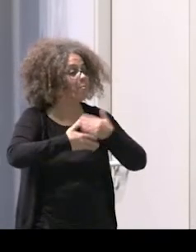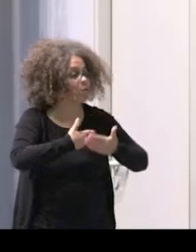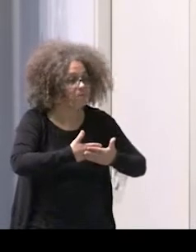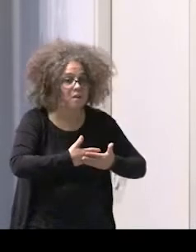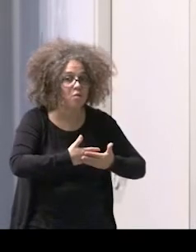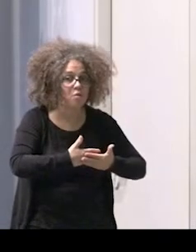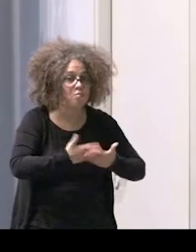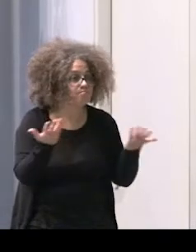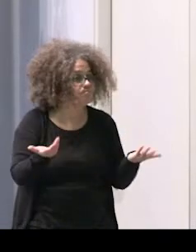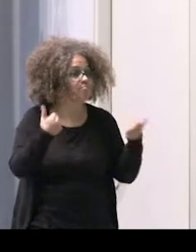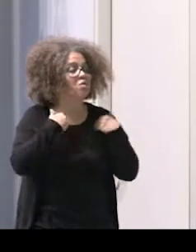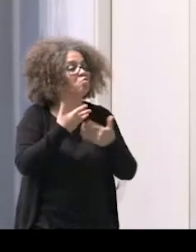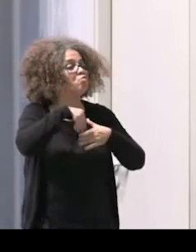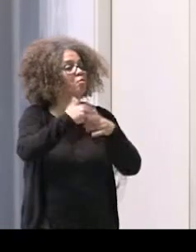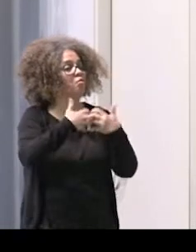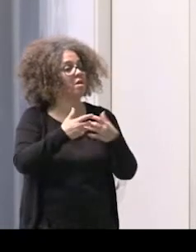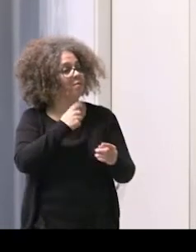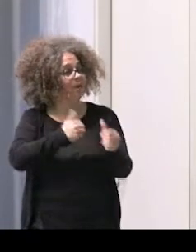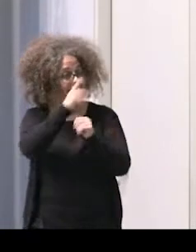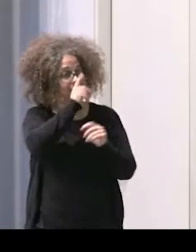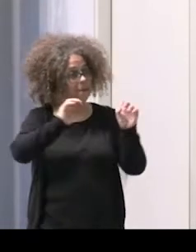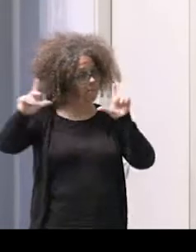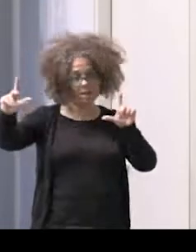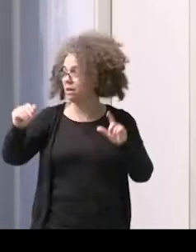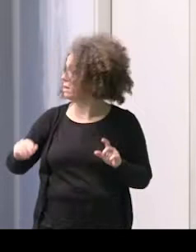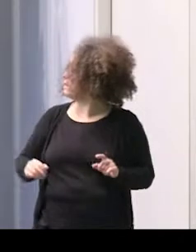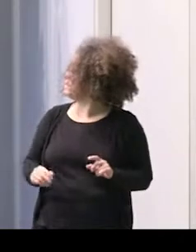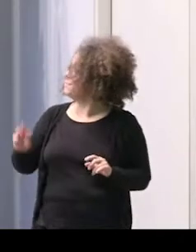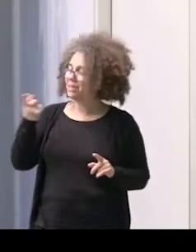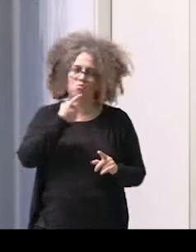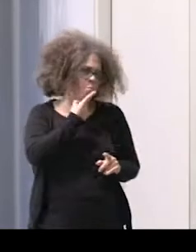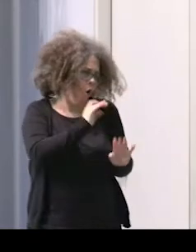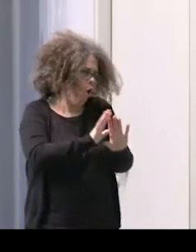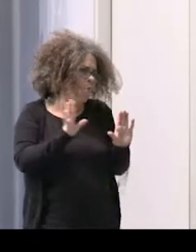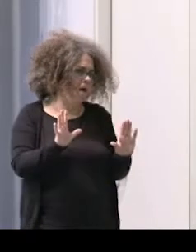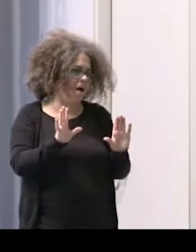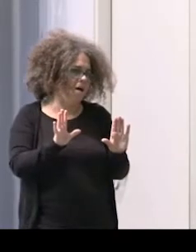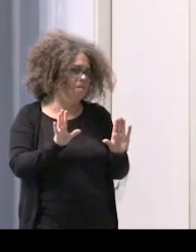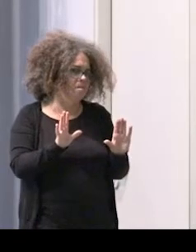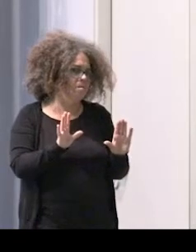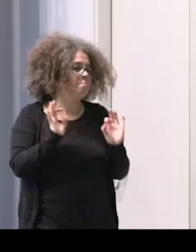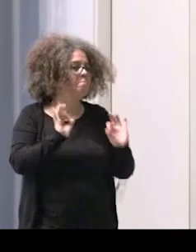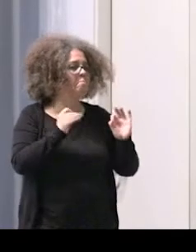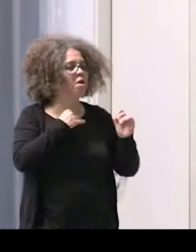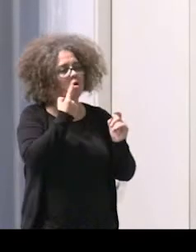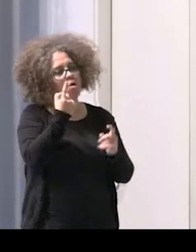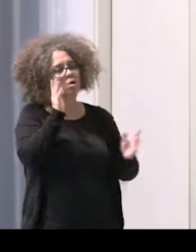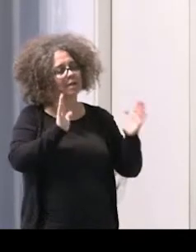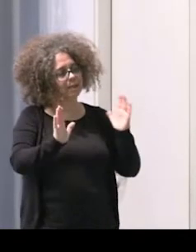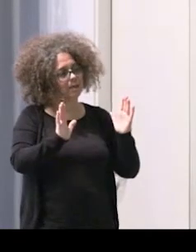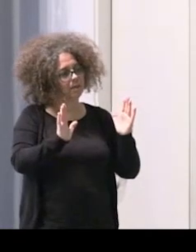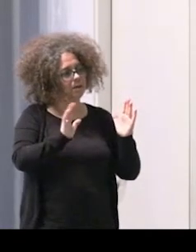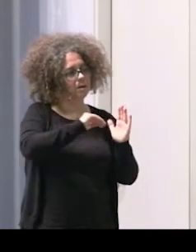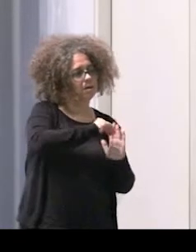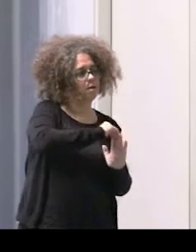sonido, cuyo funcionamiento está descrito en esta imagen que ven ahí, que es un poco compleja, hay una etapa que es lo que se llama la curva